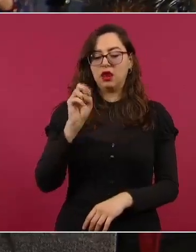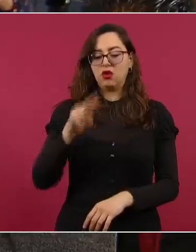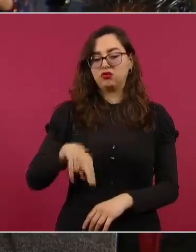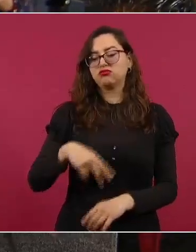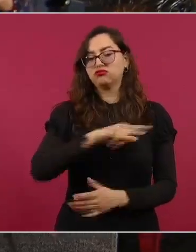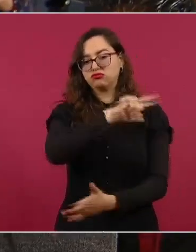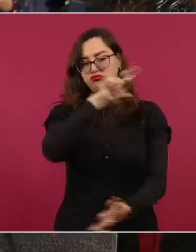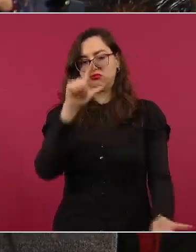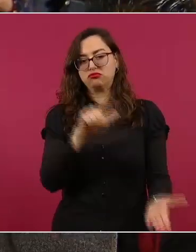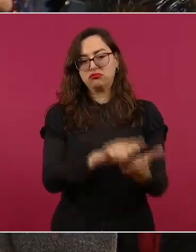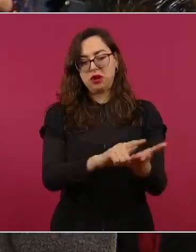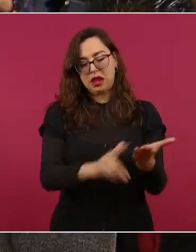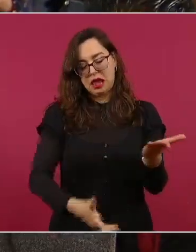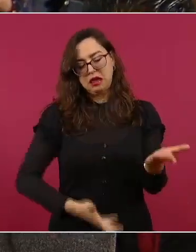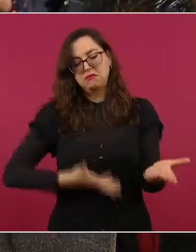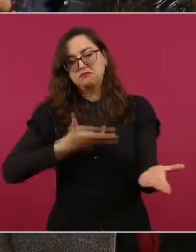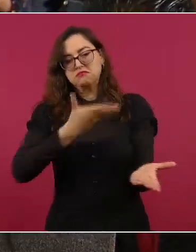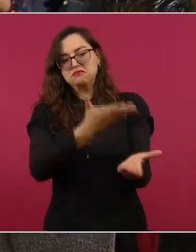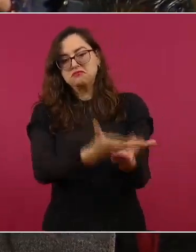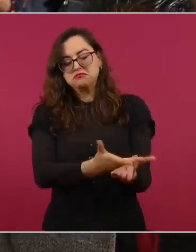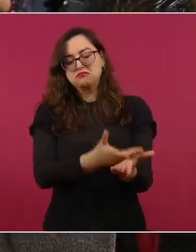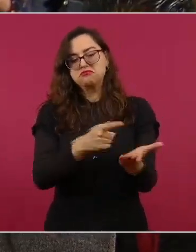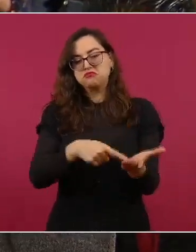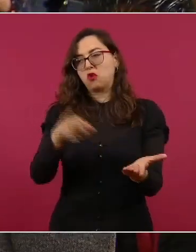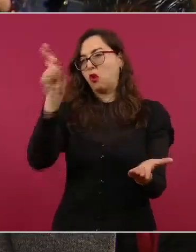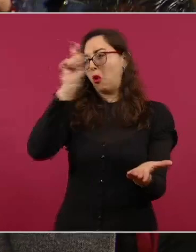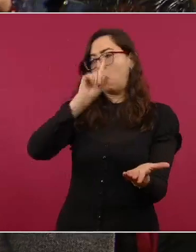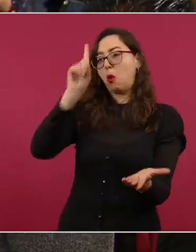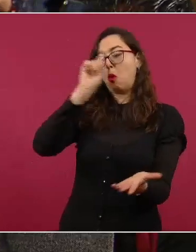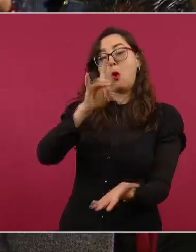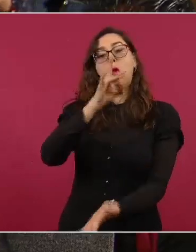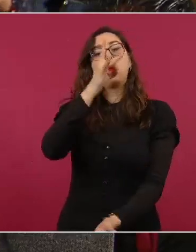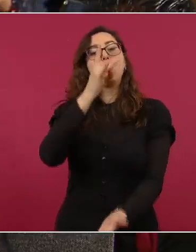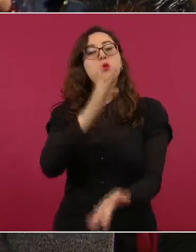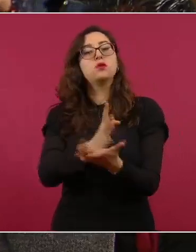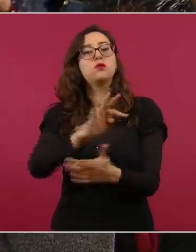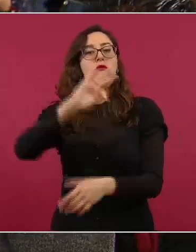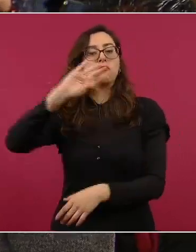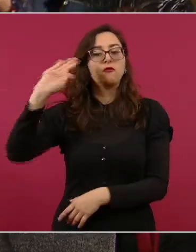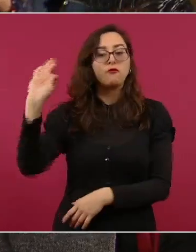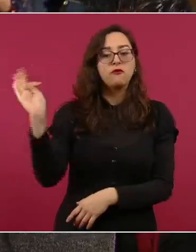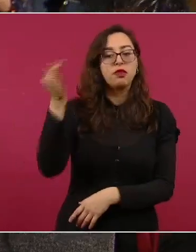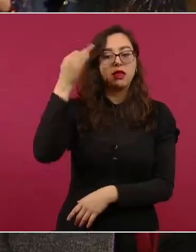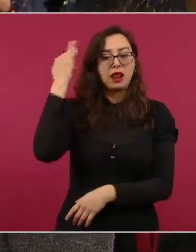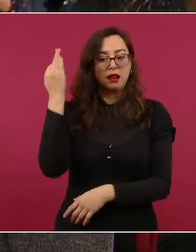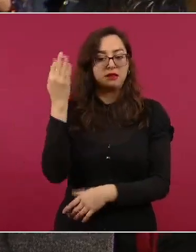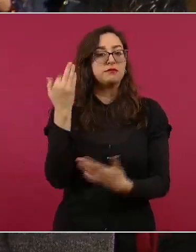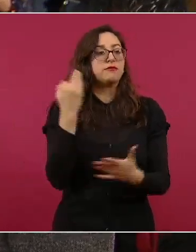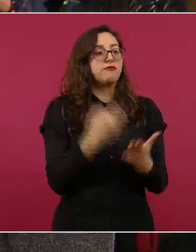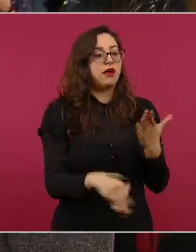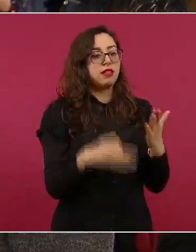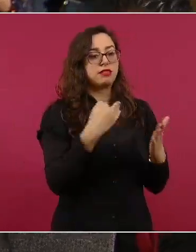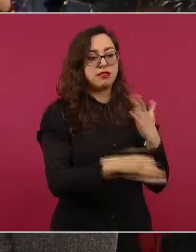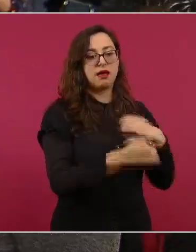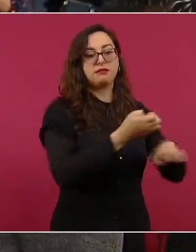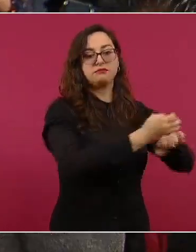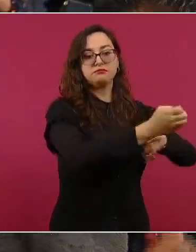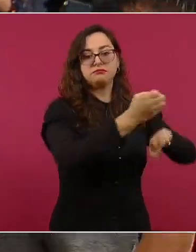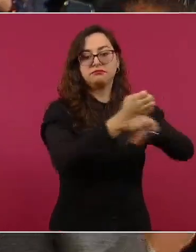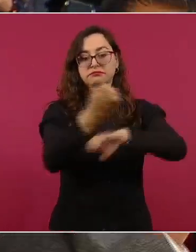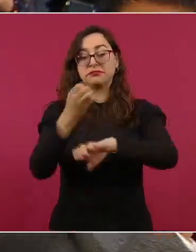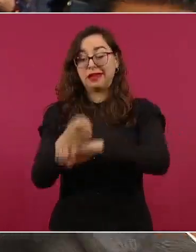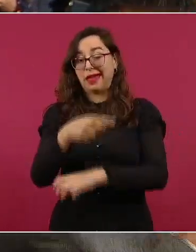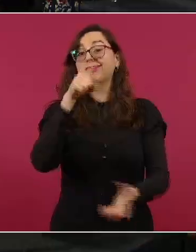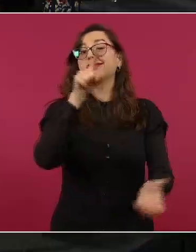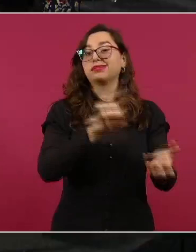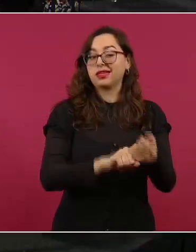son vinculantes para las autoridades federales, no así para los estados y municipios, que es donde realmente suceden las agresiones. También por